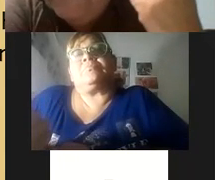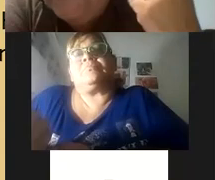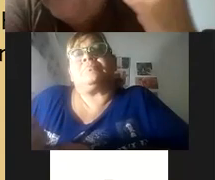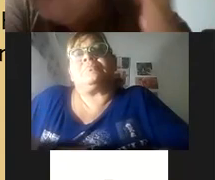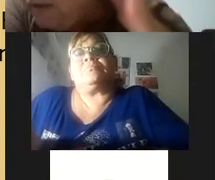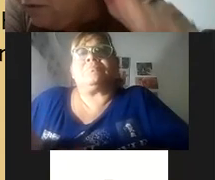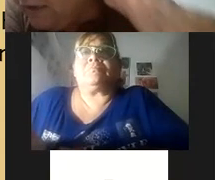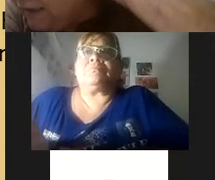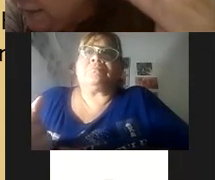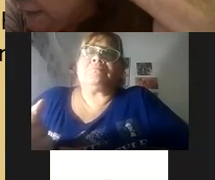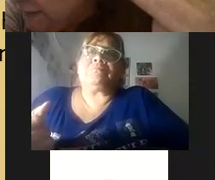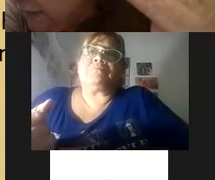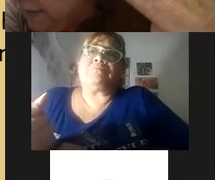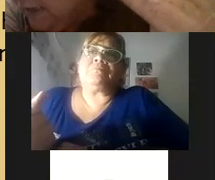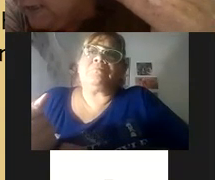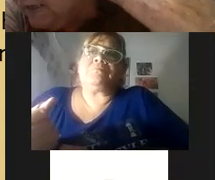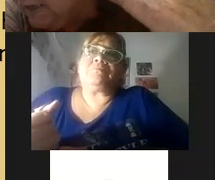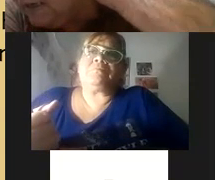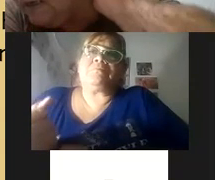depósito de grasas cuando las grasas